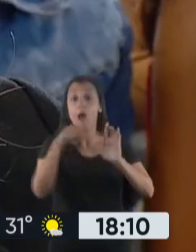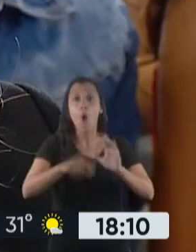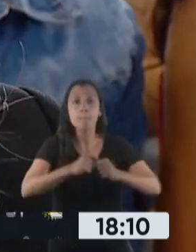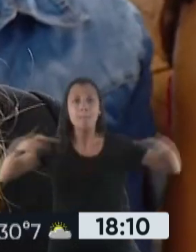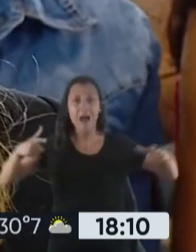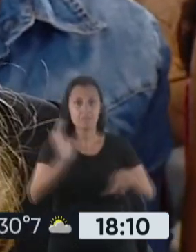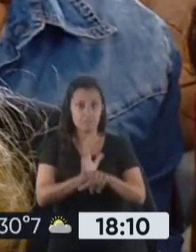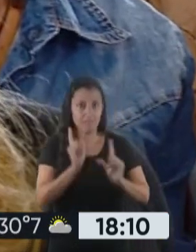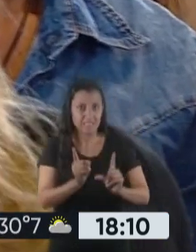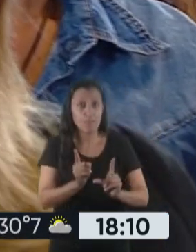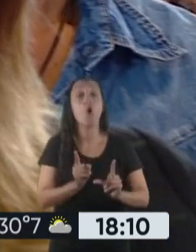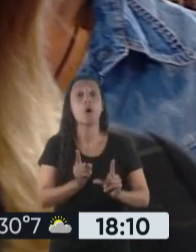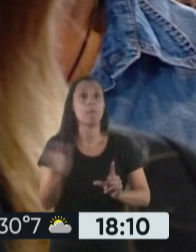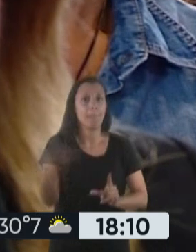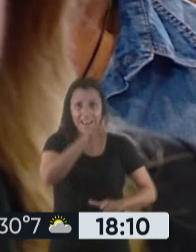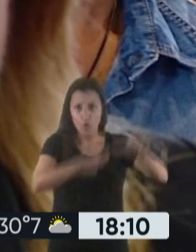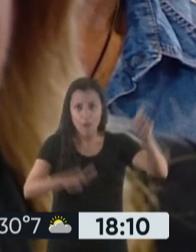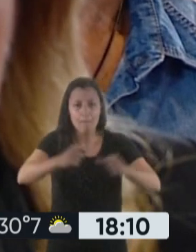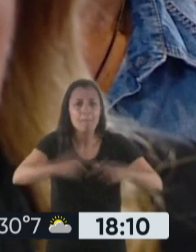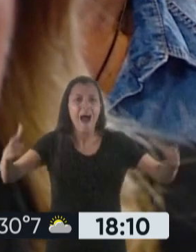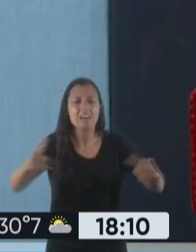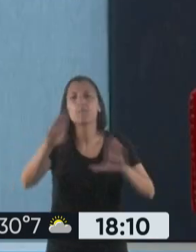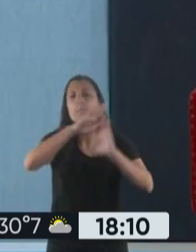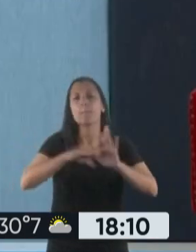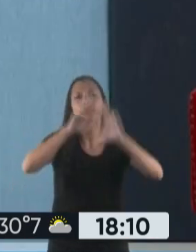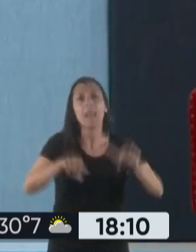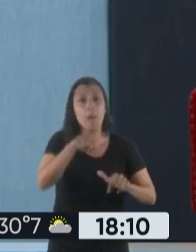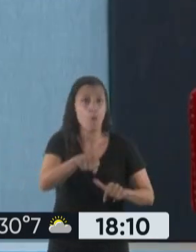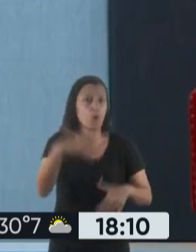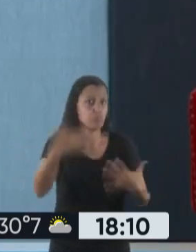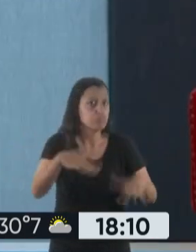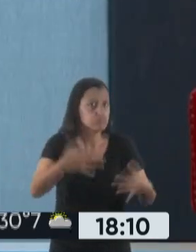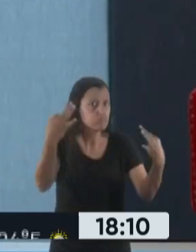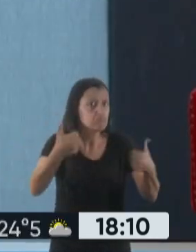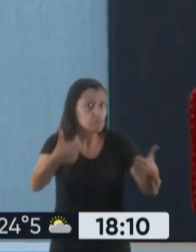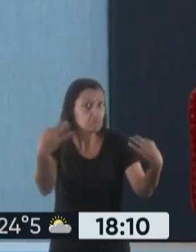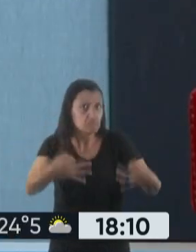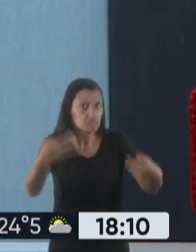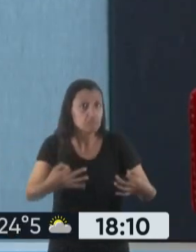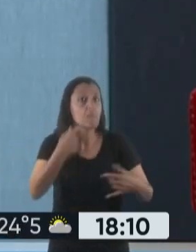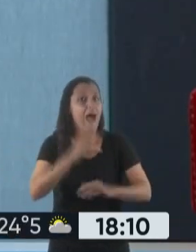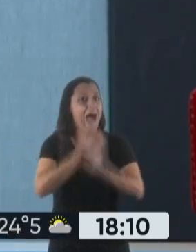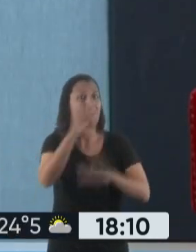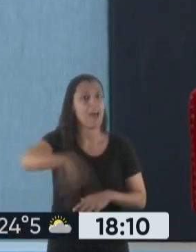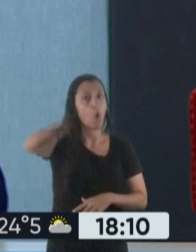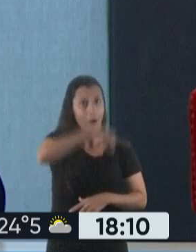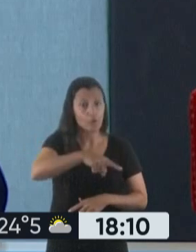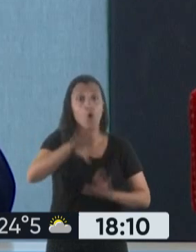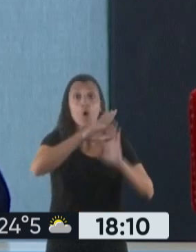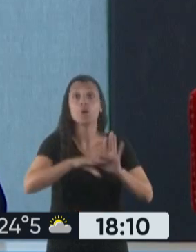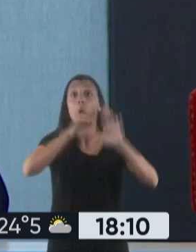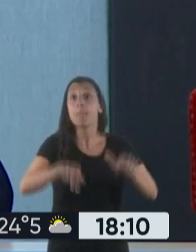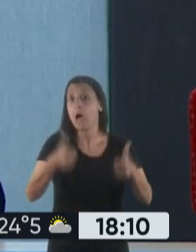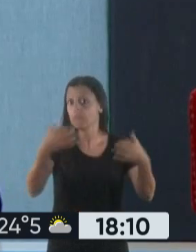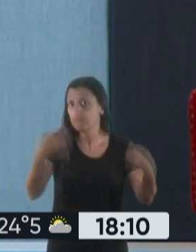ampliando el alcance de ese programa. Lo estamos ampliando porque fue un programa exitoso. Esto hay que aclararlo. El